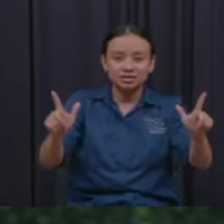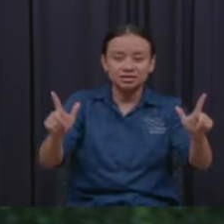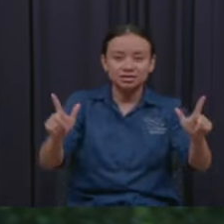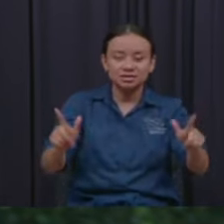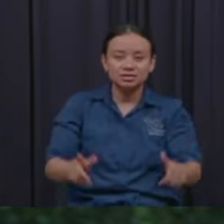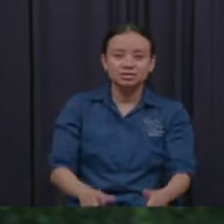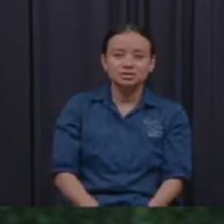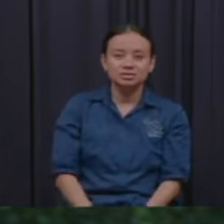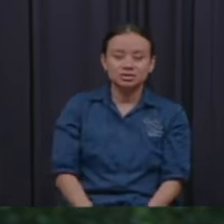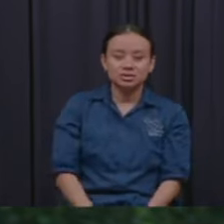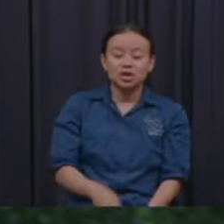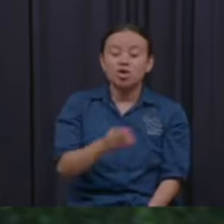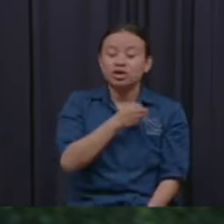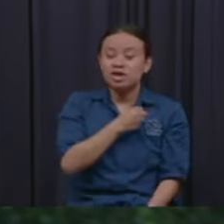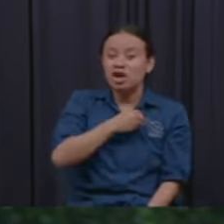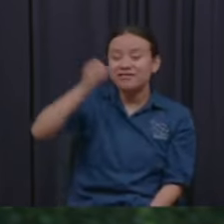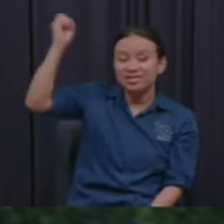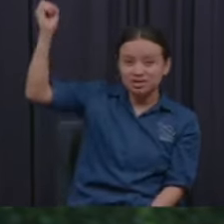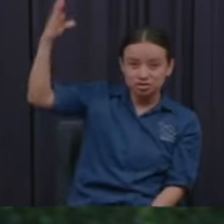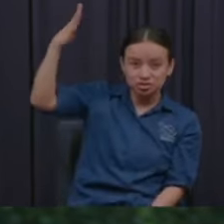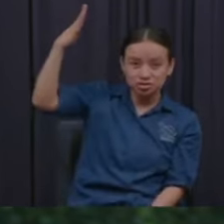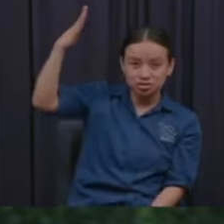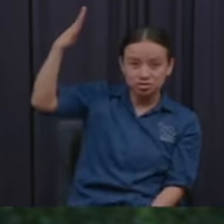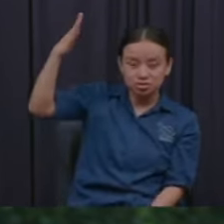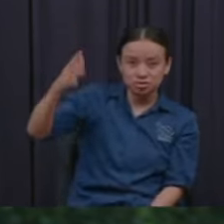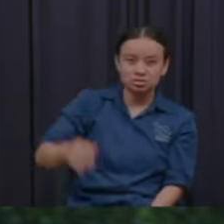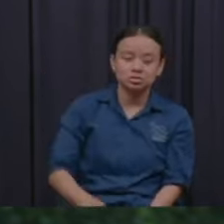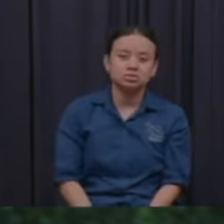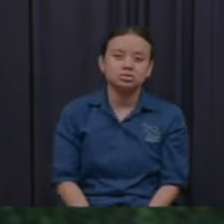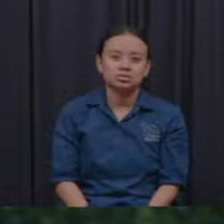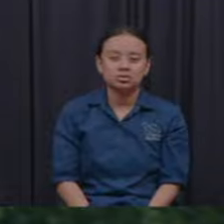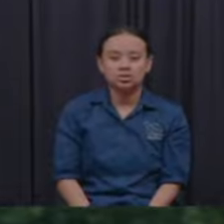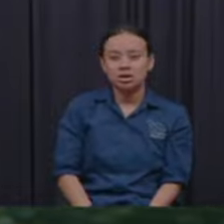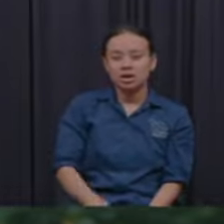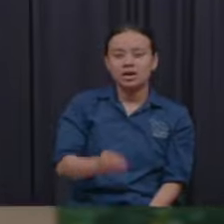Yo quiero esa bendición. ¿Qué pasó? Yo quiero